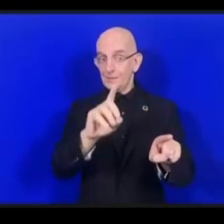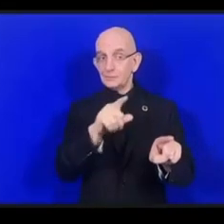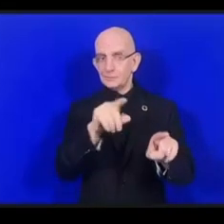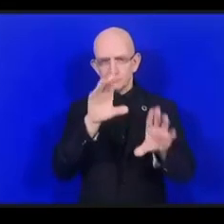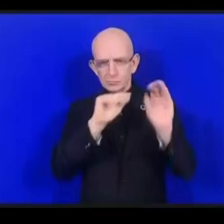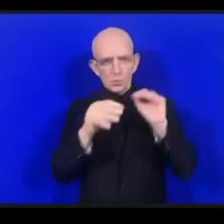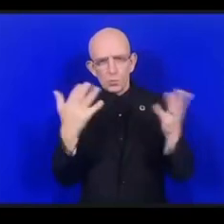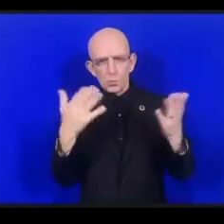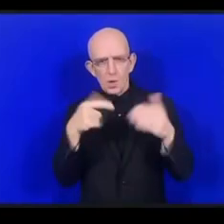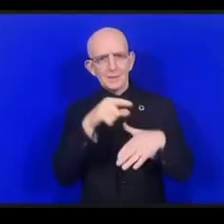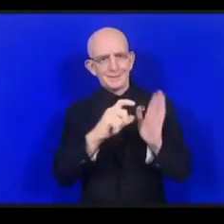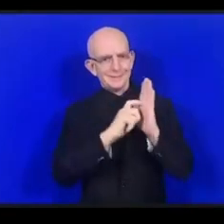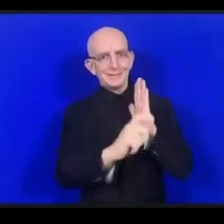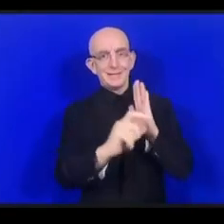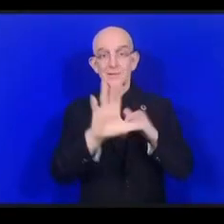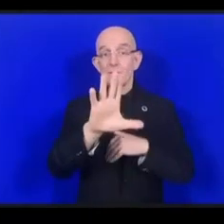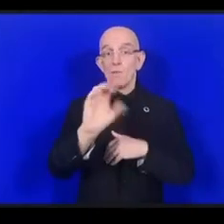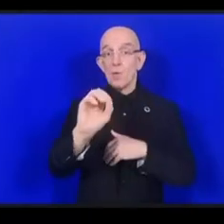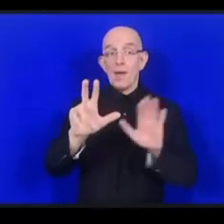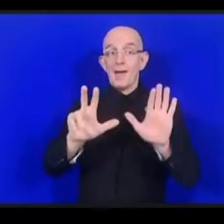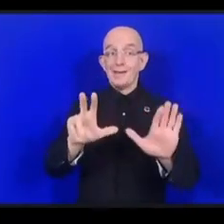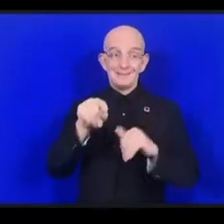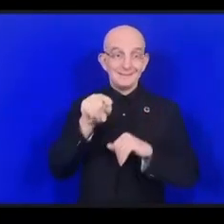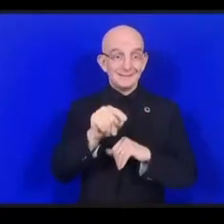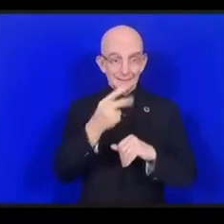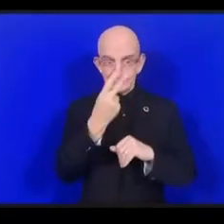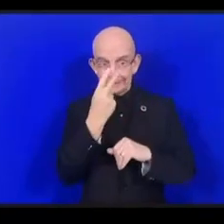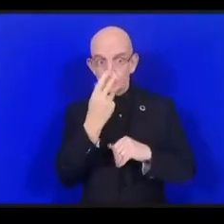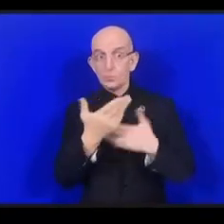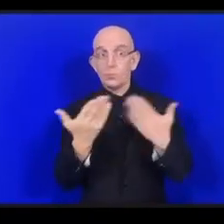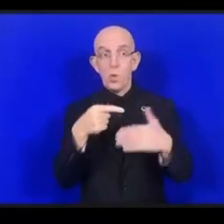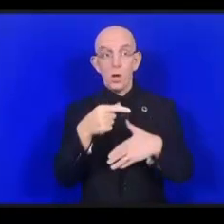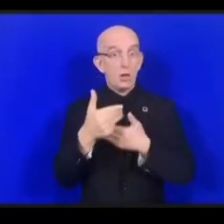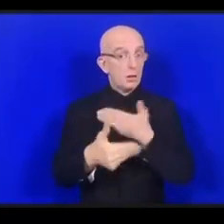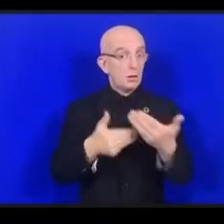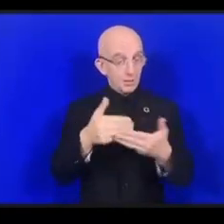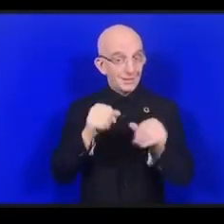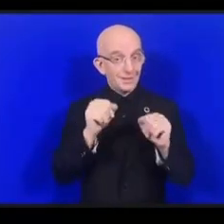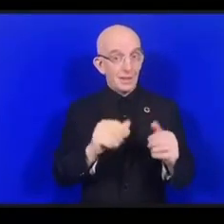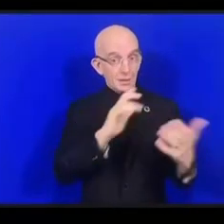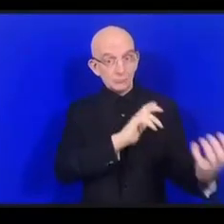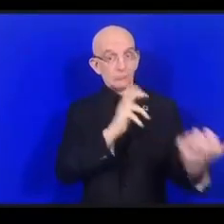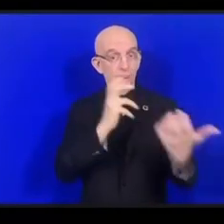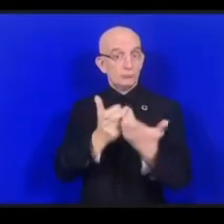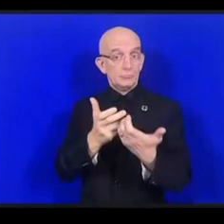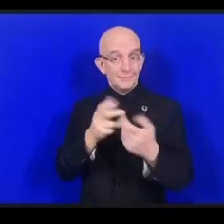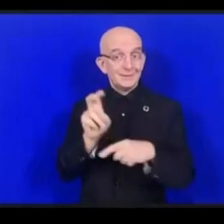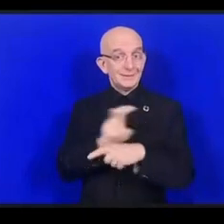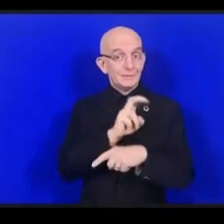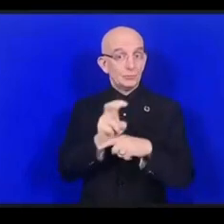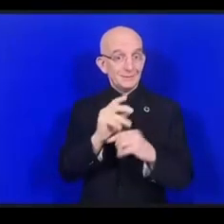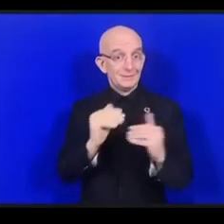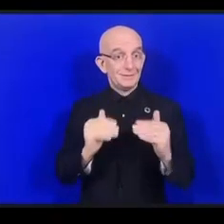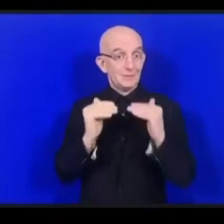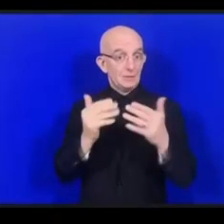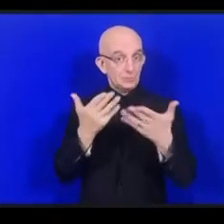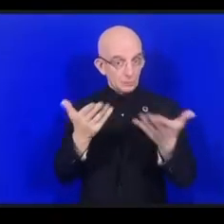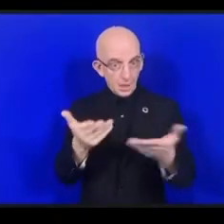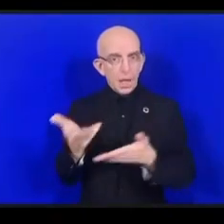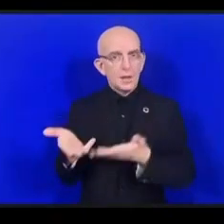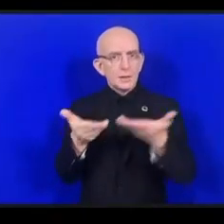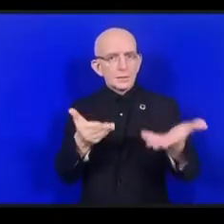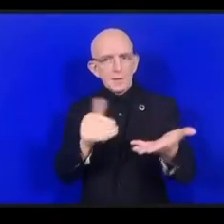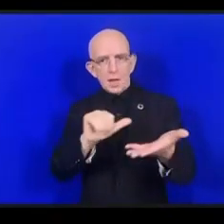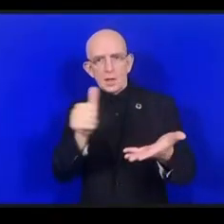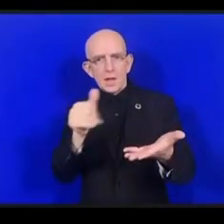para ver si esto se puede adaptar a las normas de seguridad hay otras otra pregunta de